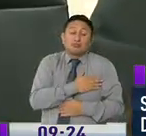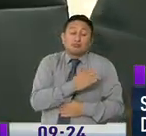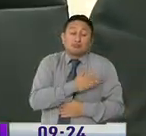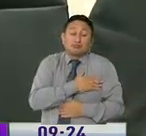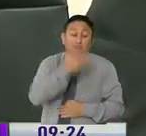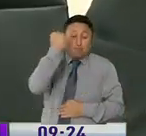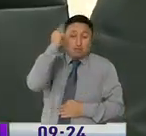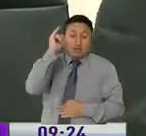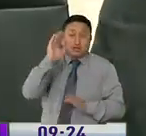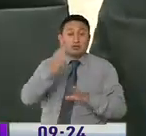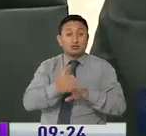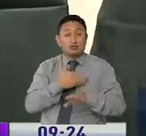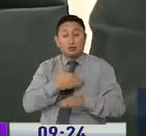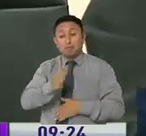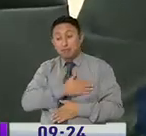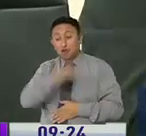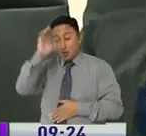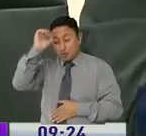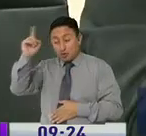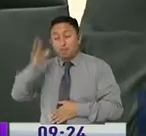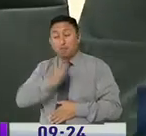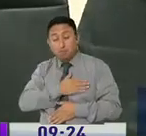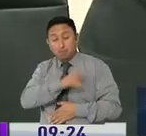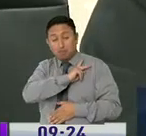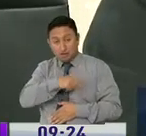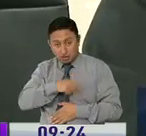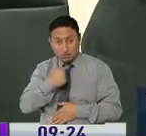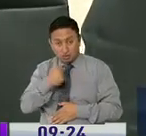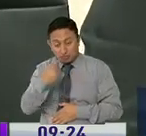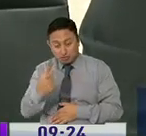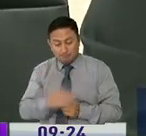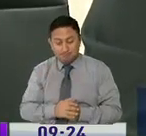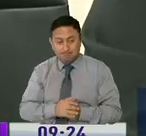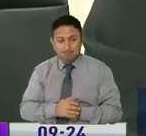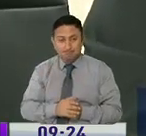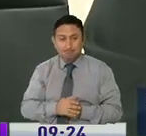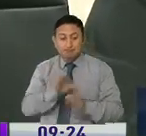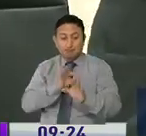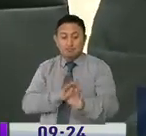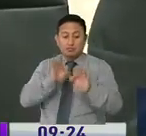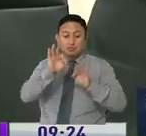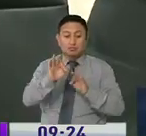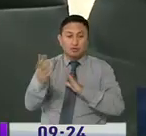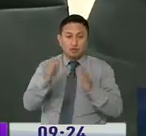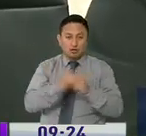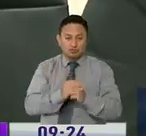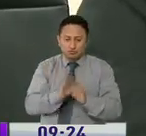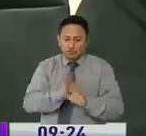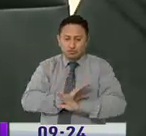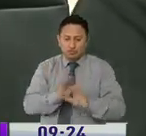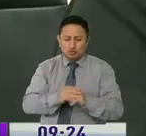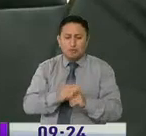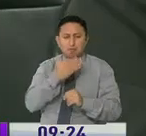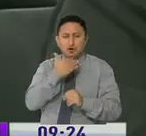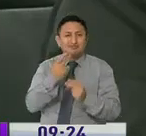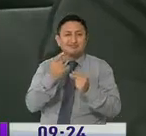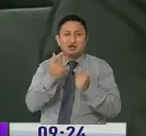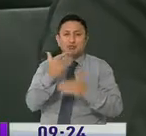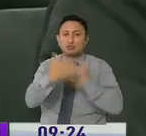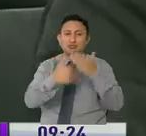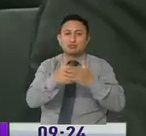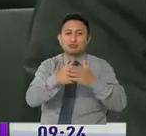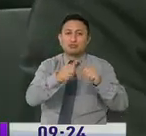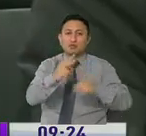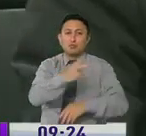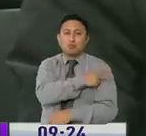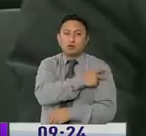y anticipo criterios, realmente estoy anticipando mi criterio de que no habría que nombrar un transitorio, un vocal transitorio, sino ir lo más rápido